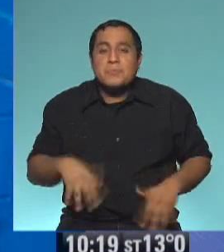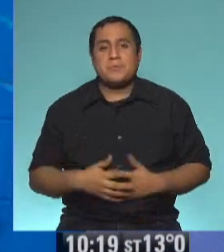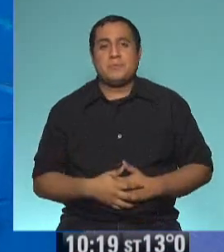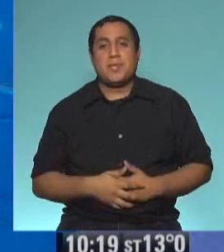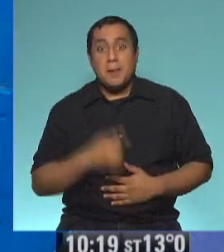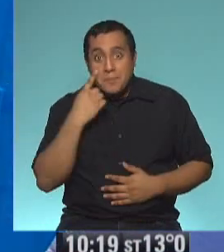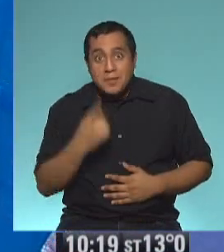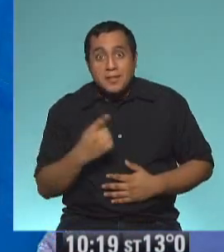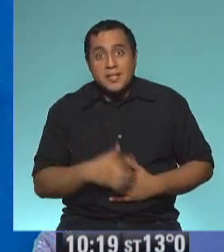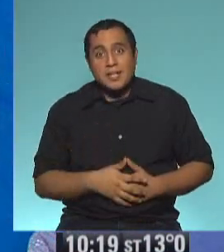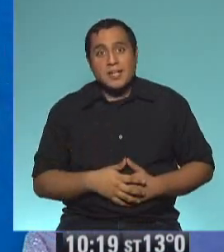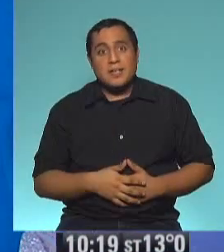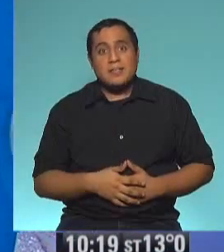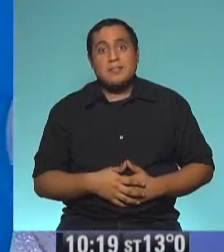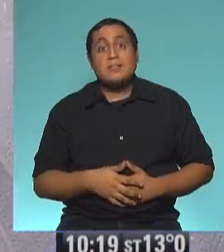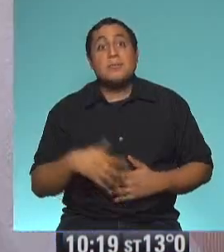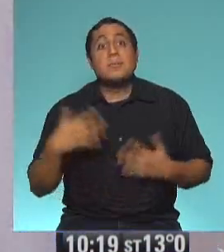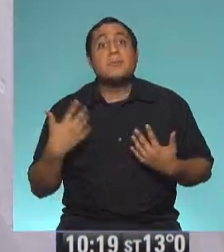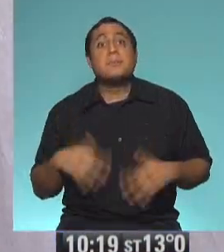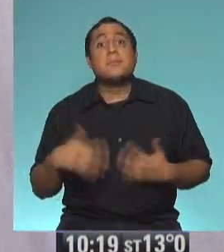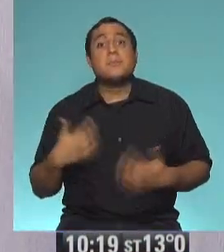¡Mira, mira, mira, mira, mira, mira, mira, mira!